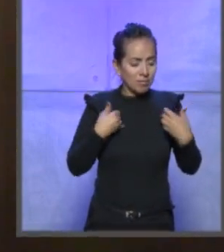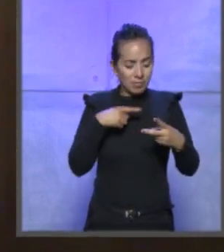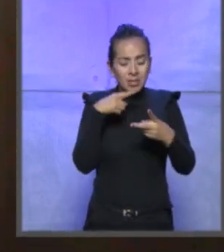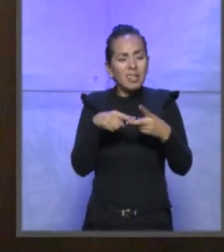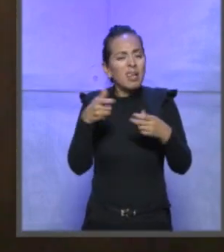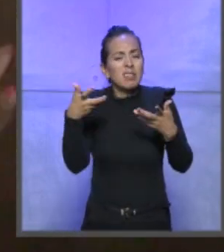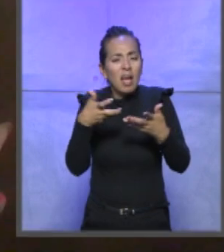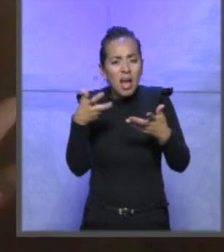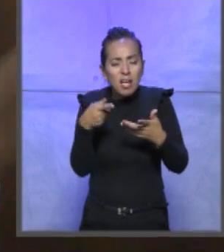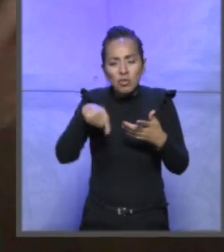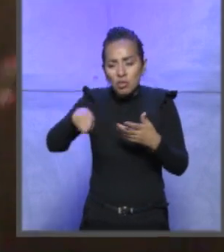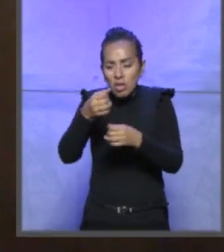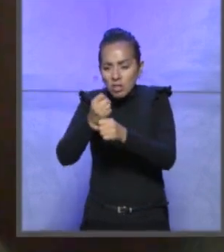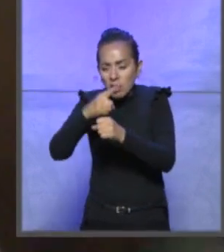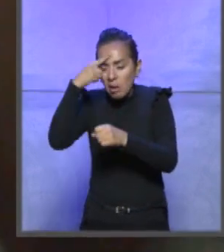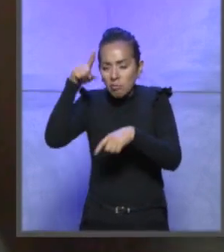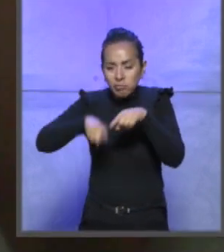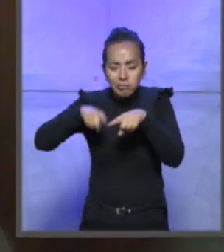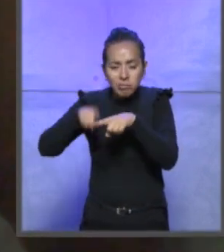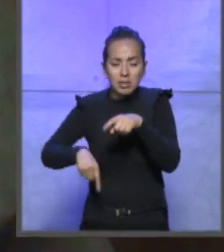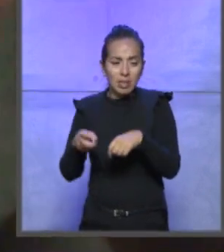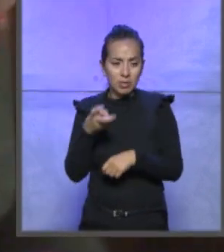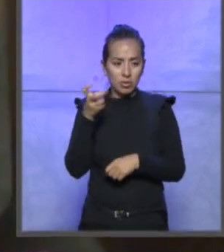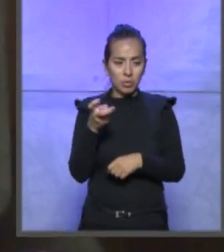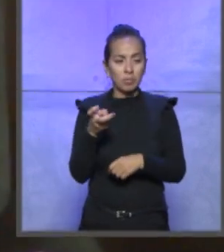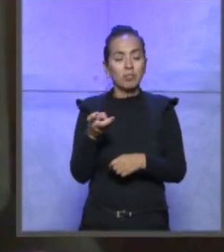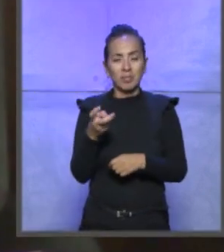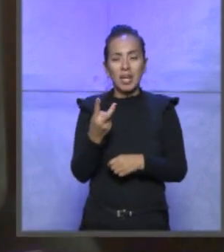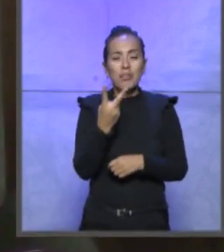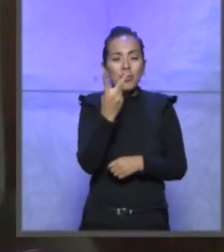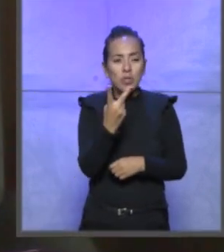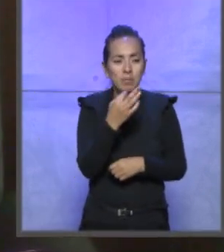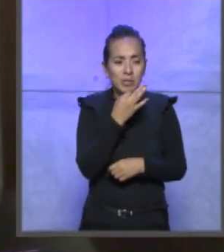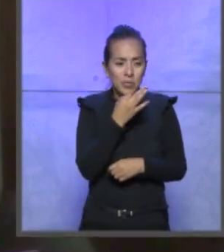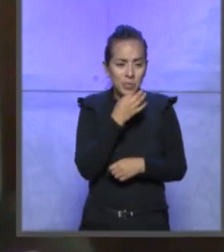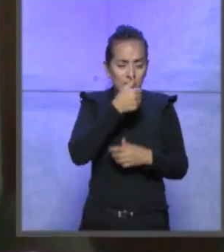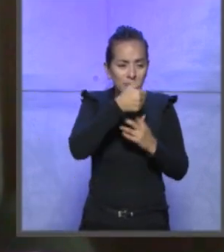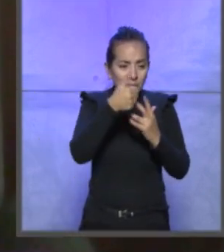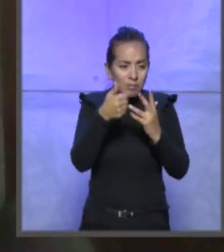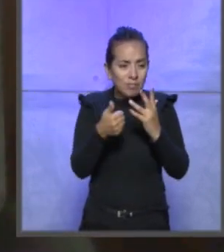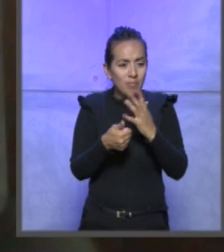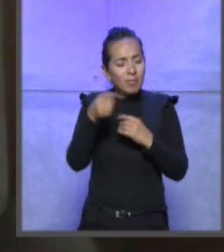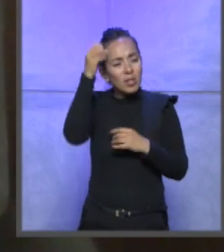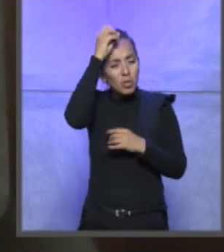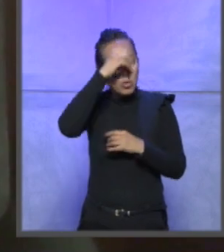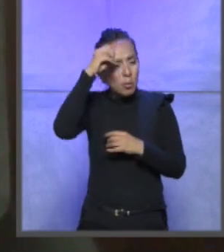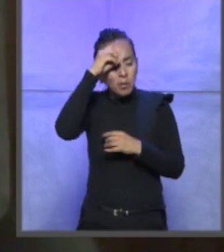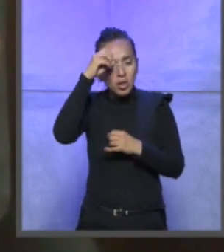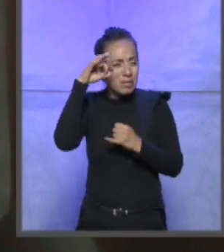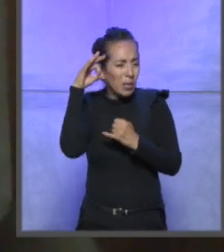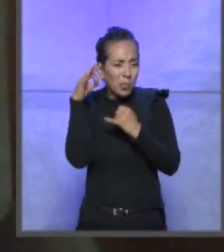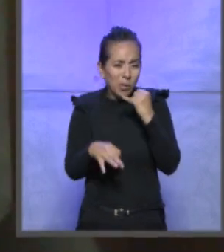hecho medianamente en la sociedad para poder revertir esto. Y bueno, les voy a ceder 2 minutos para que nos digan en general cuál será